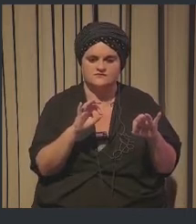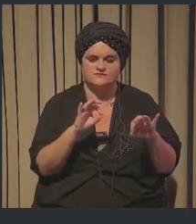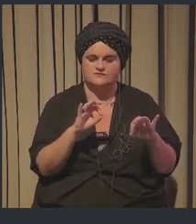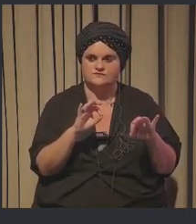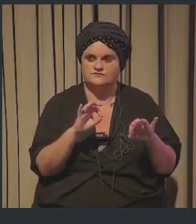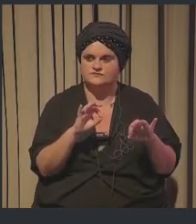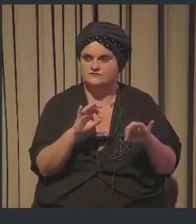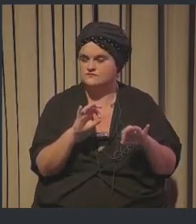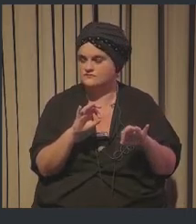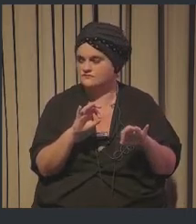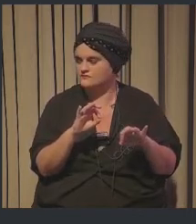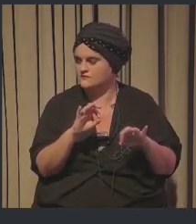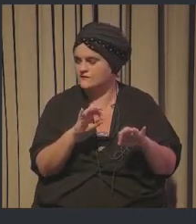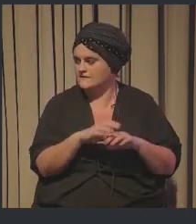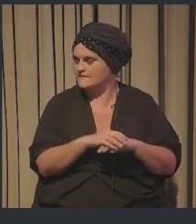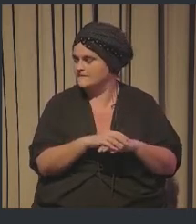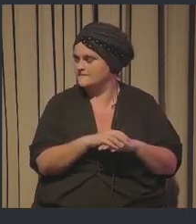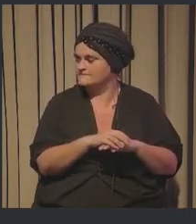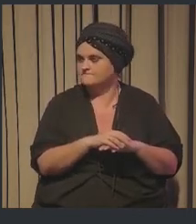Hay que ser...